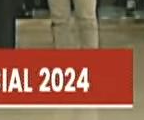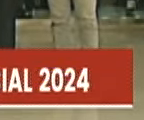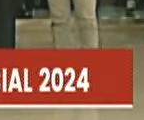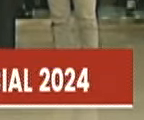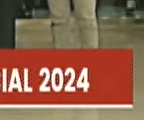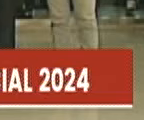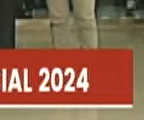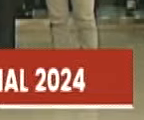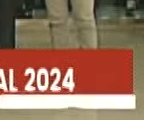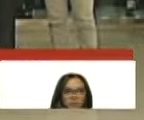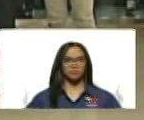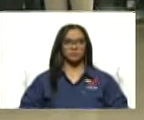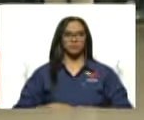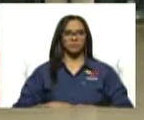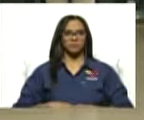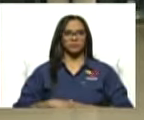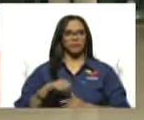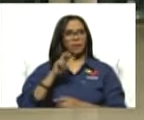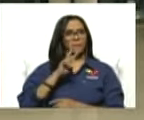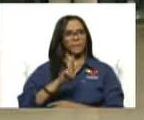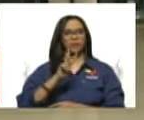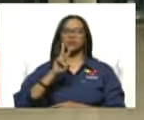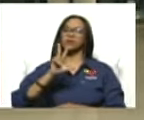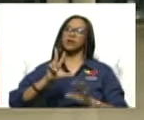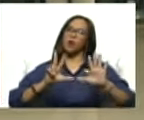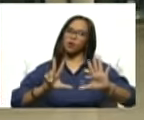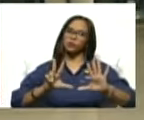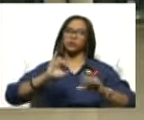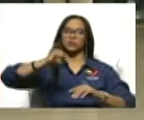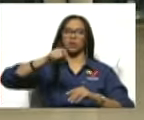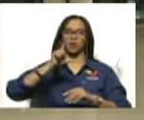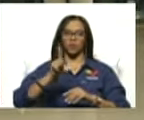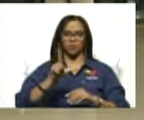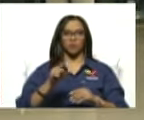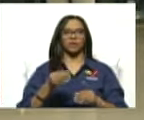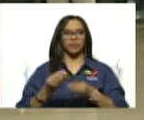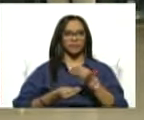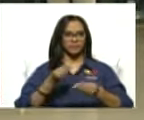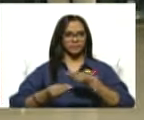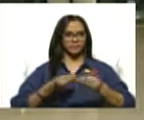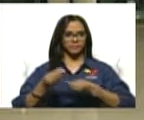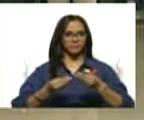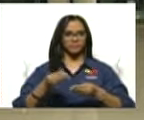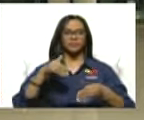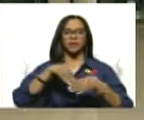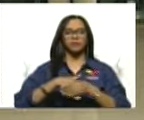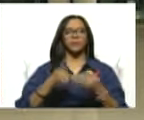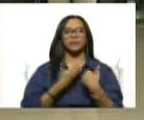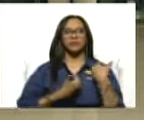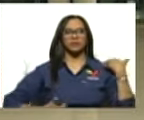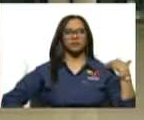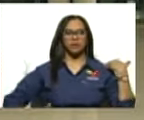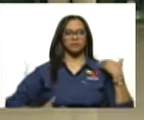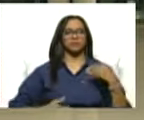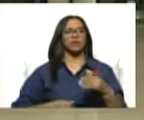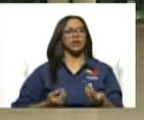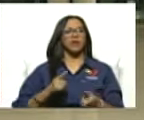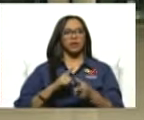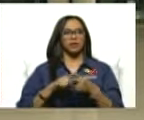próximo 28 de julio, que será la elección presidencial. En virtud pues